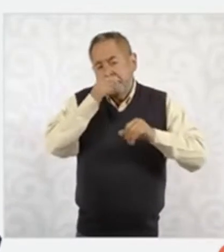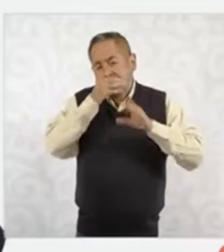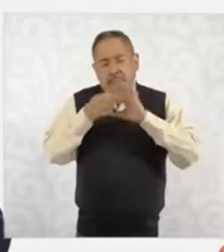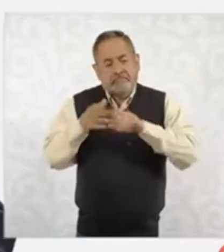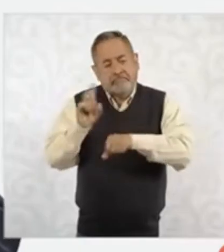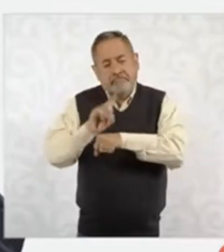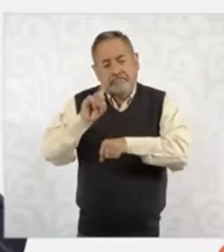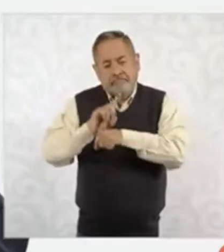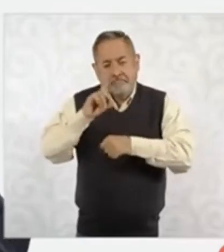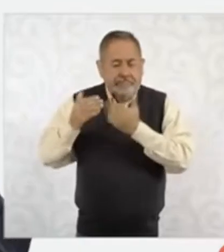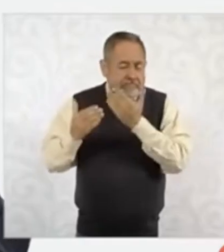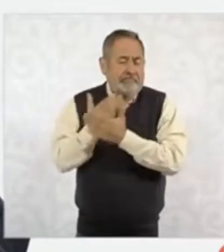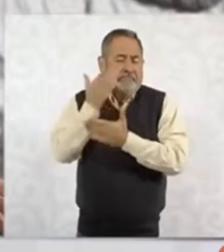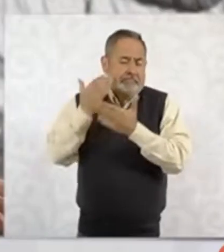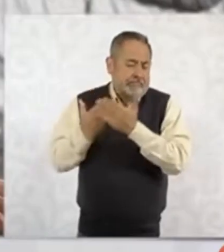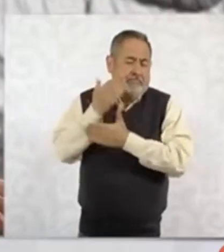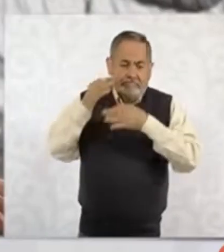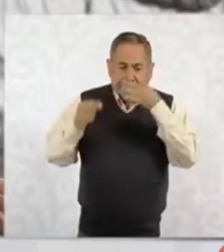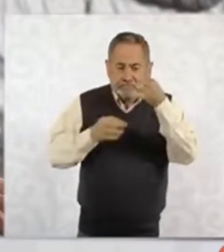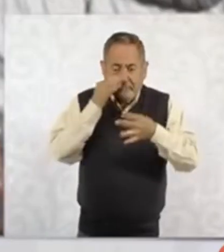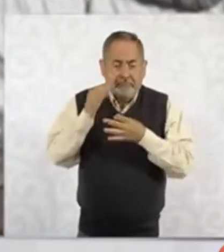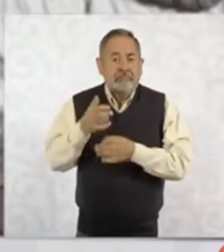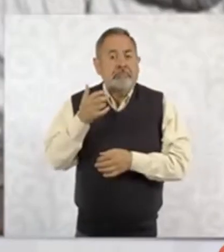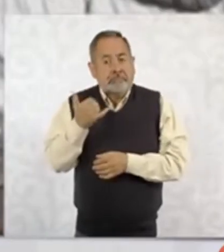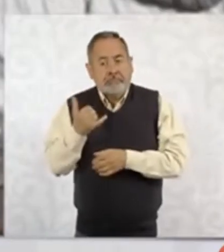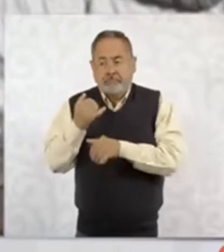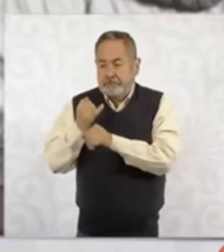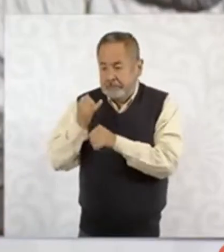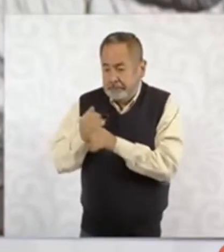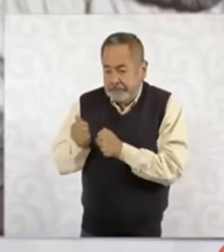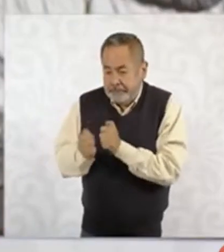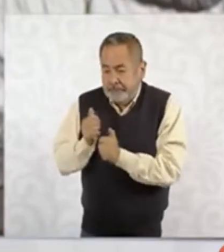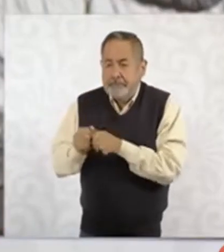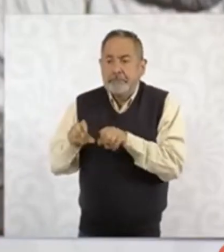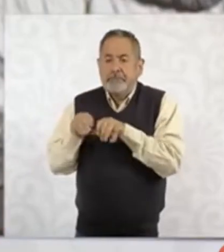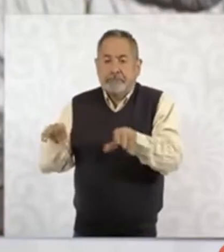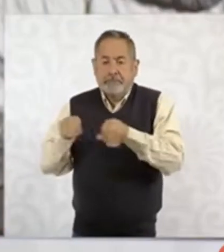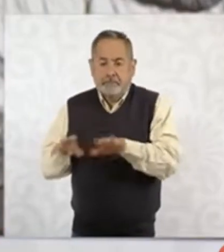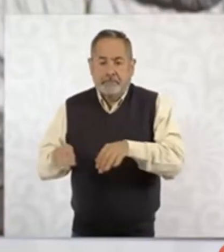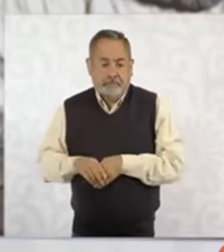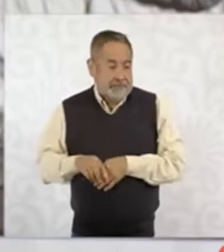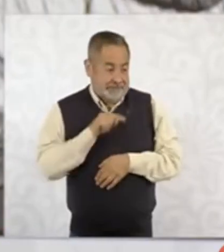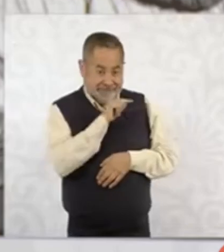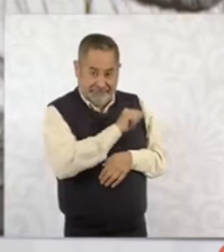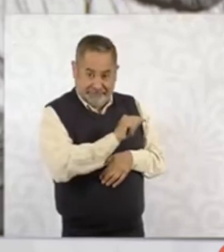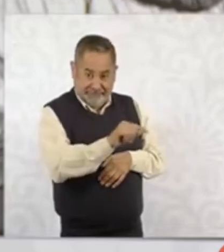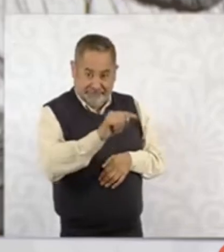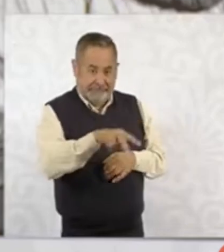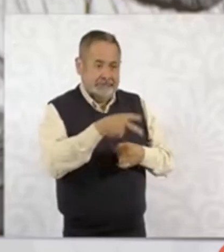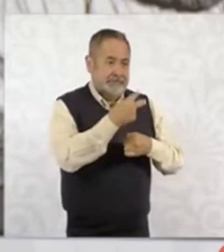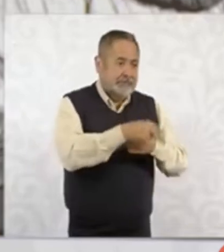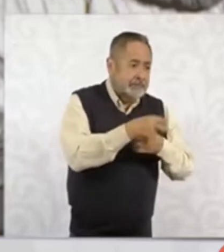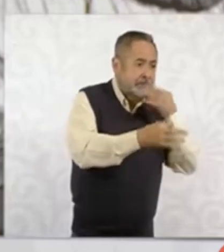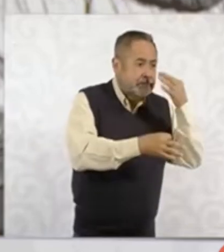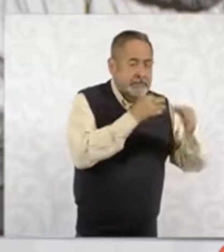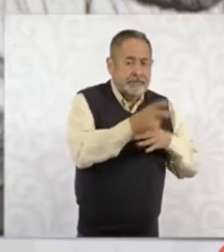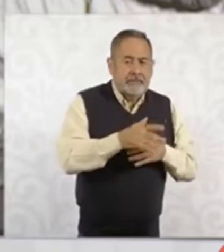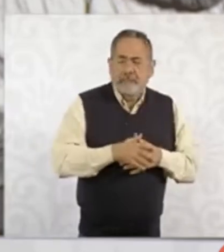Porque en general los medios pues no reconocen esto. ¿Por qué? Porque muchos de ellos vieron afectados sus intereses.